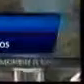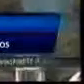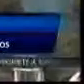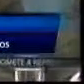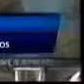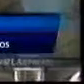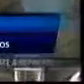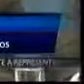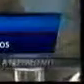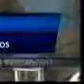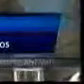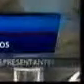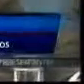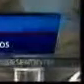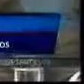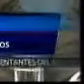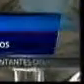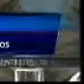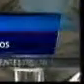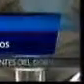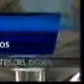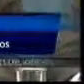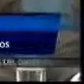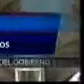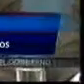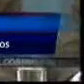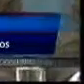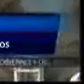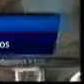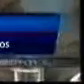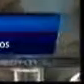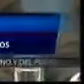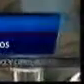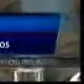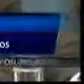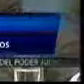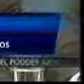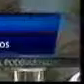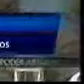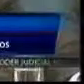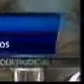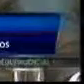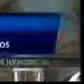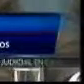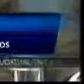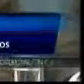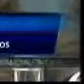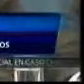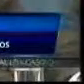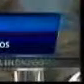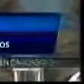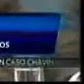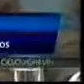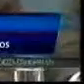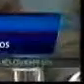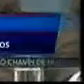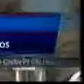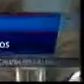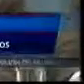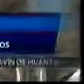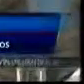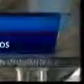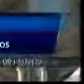Todos los esfuerzos que hemos hecho y que seguimos haciendo y que seguiremos haciendo está